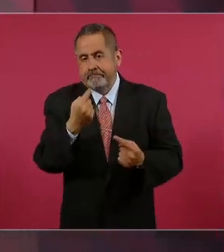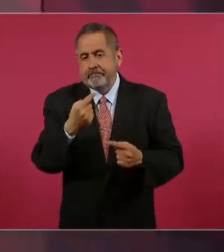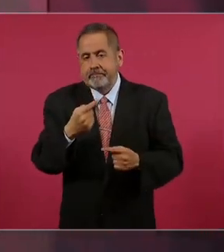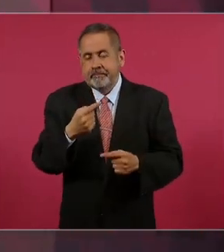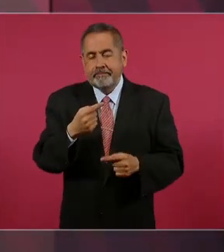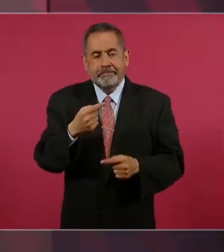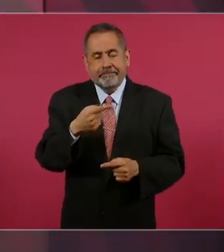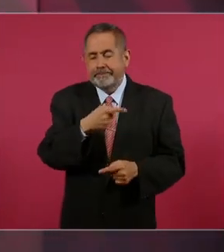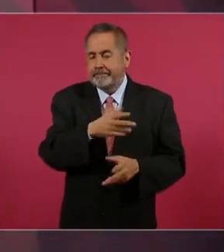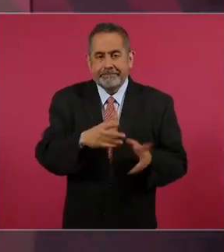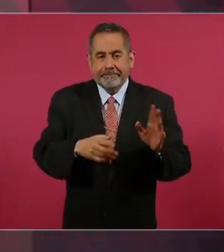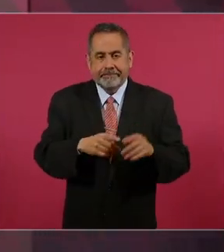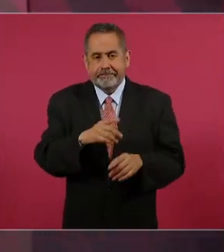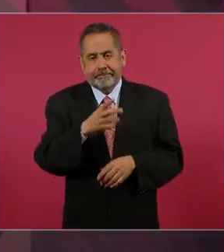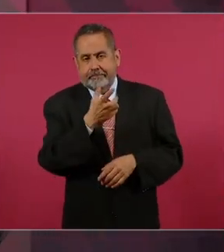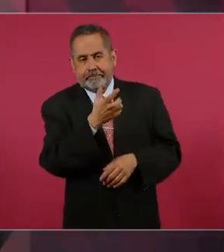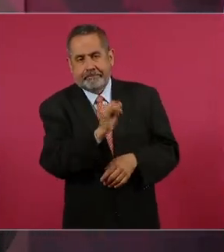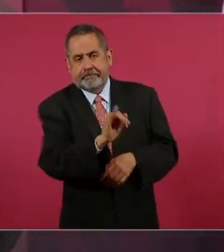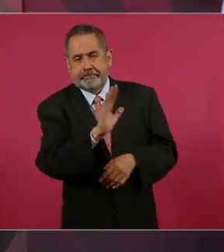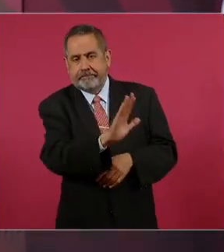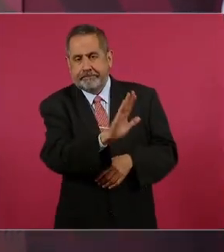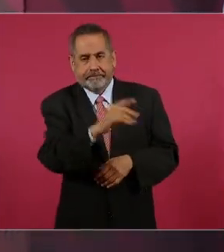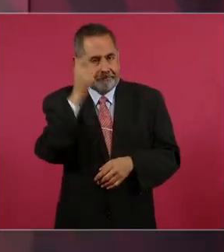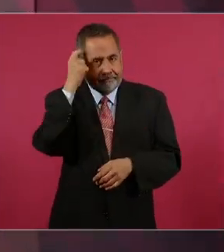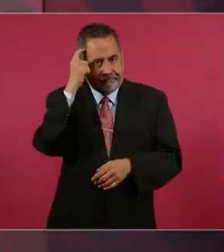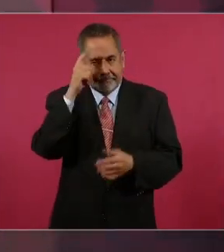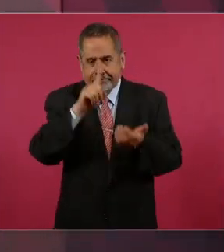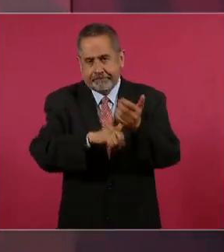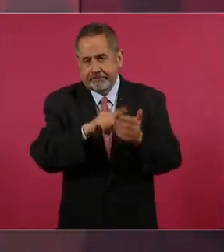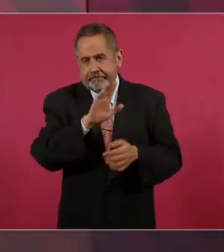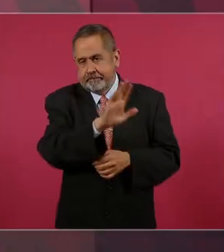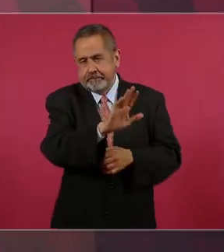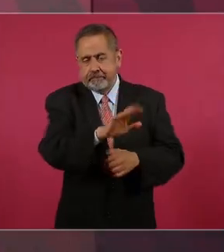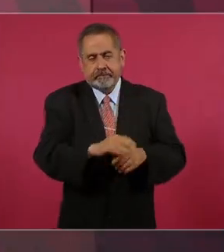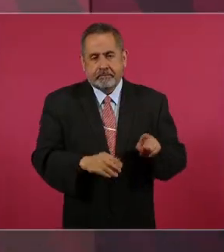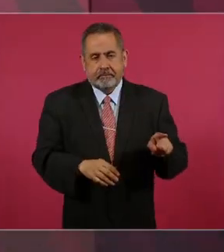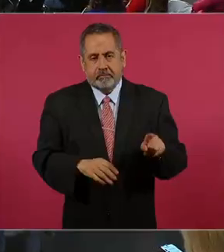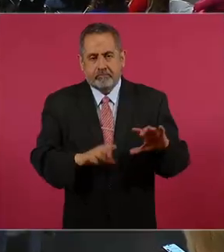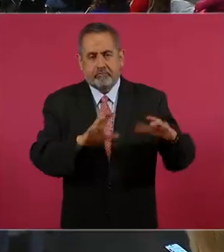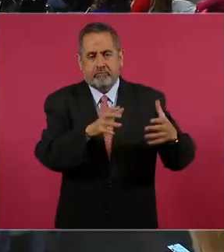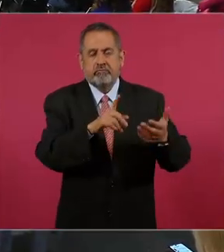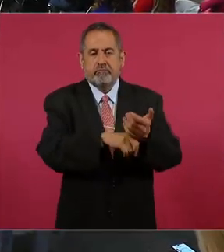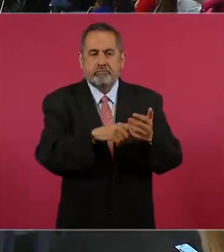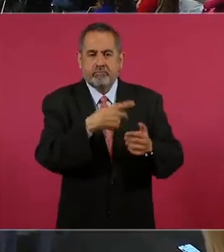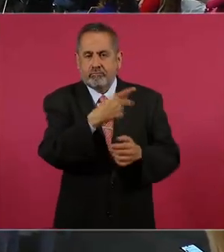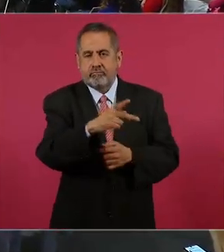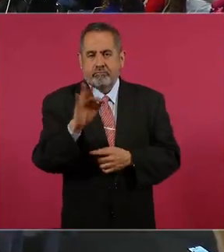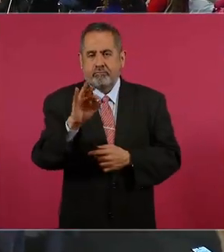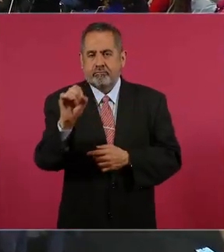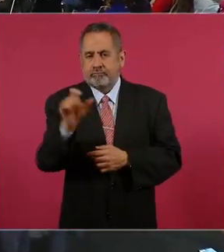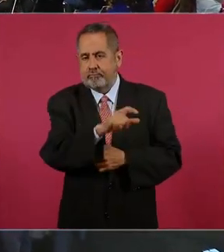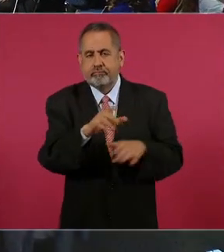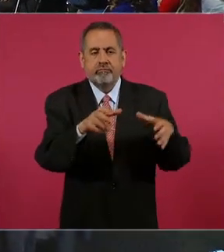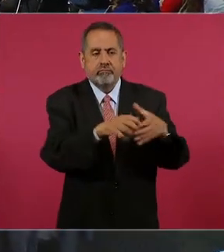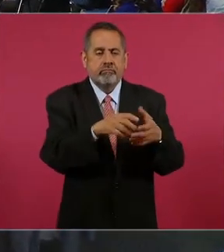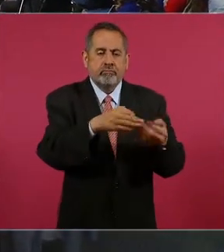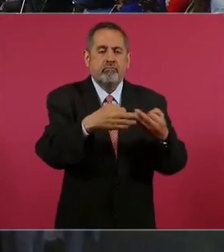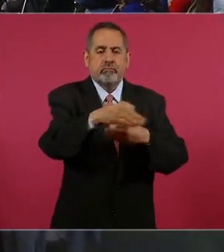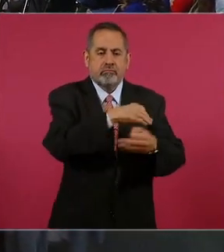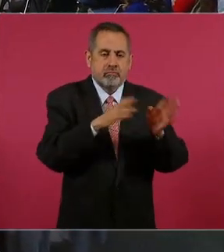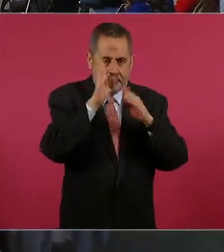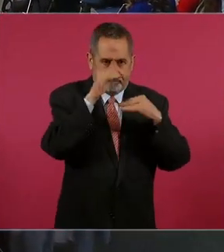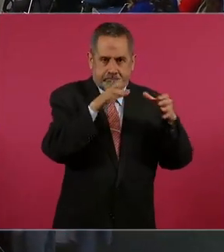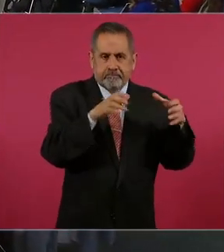cercano a su pensamiento pero no sólo al pensamiento de Fox al pensamiento de los